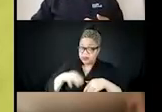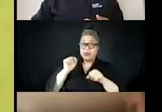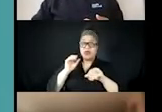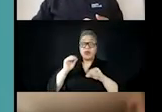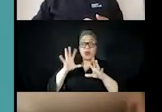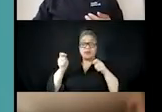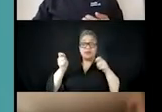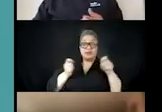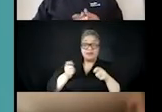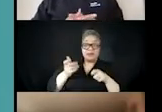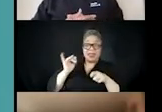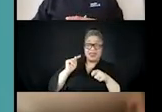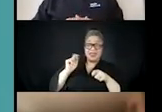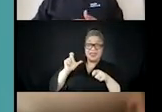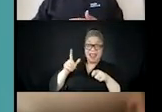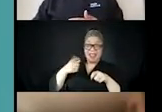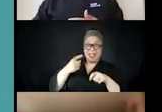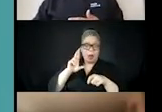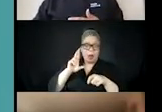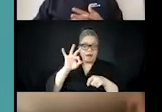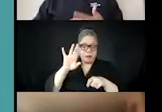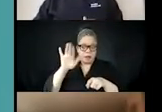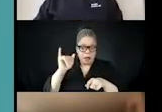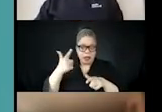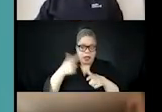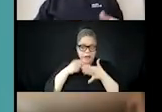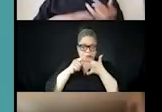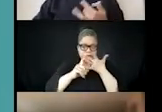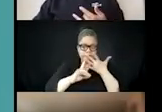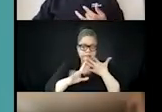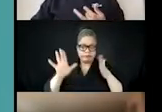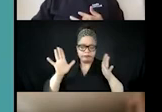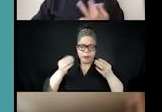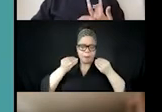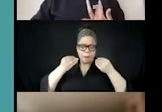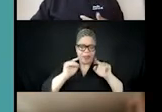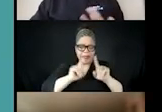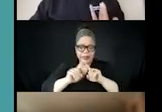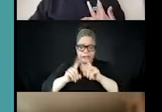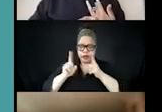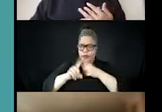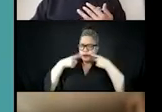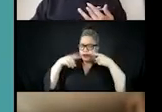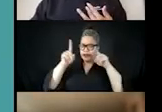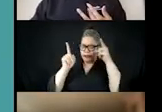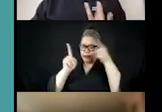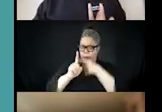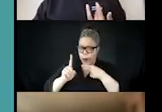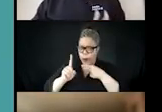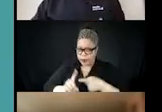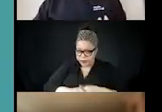estas metas utilizaban la infiltración tema legal acoso